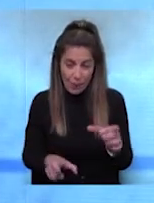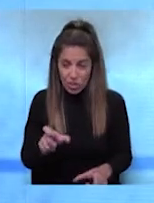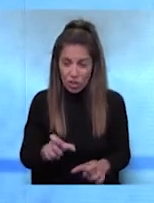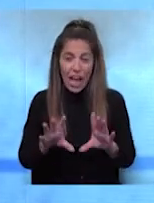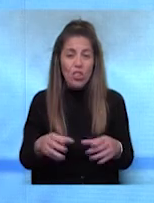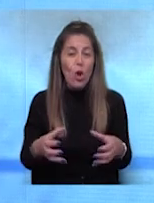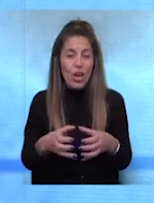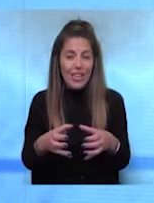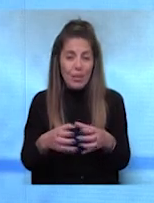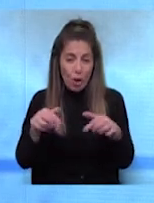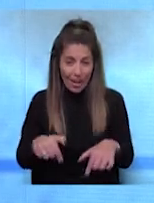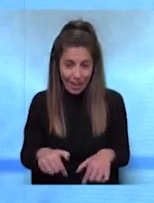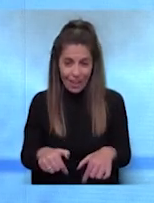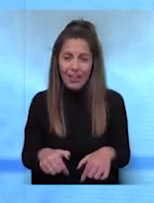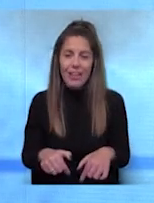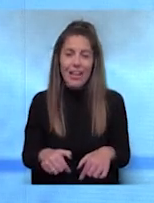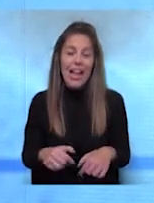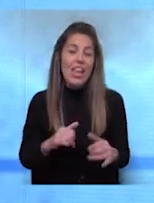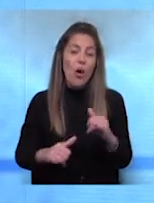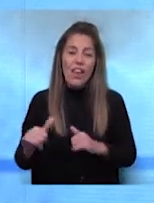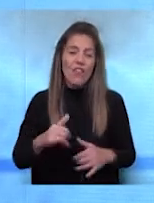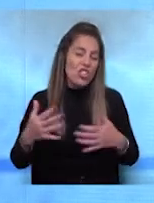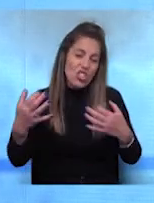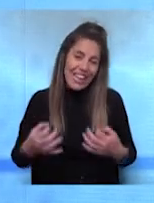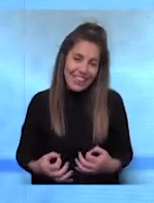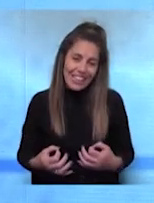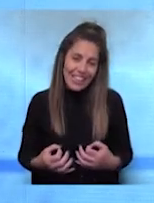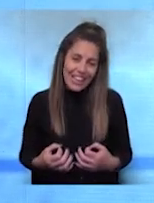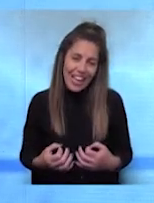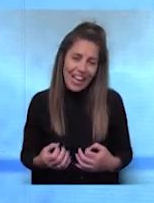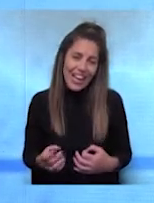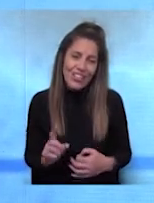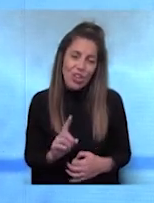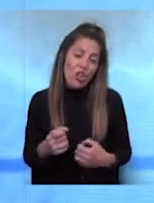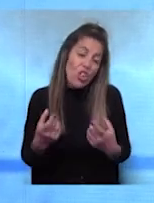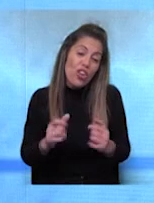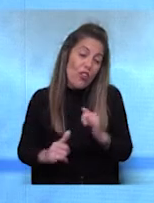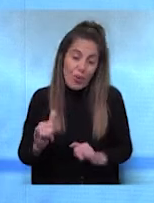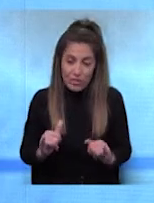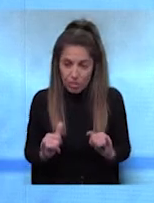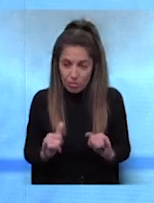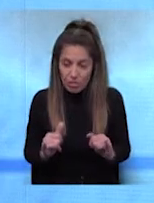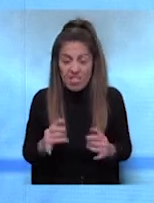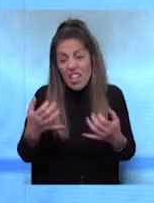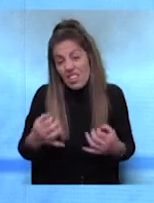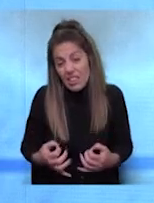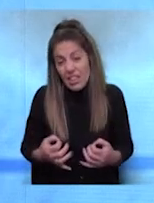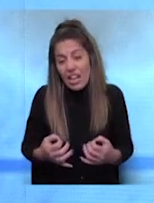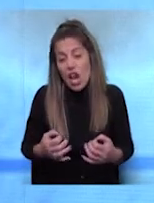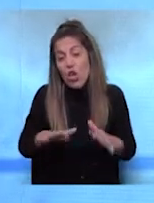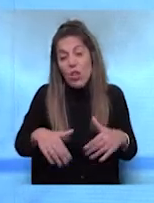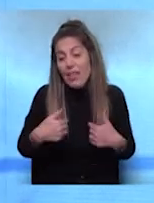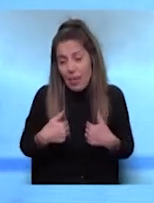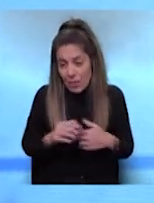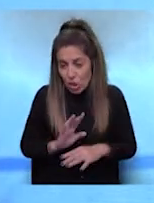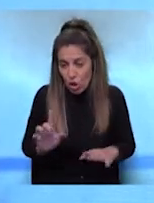a todo el equipo acá también en el piso. Lo de la información certera no... doy información. Ajá. Si es certera, no depende de mí.